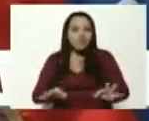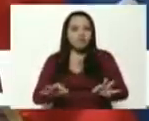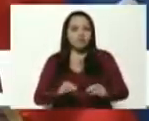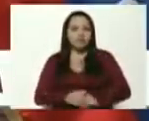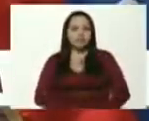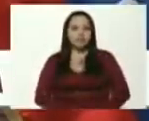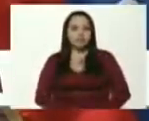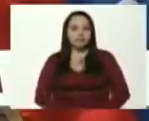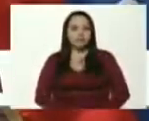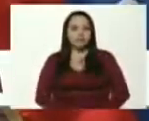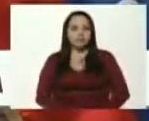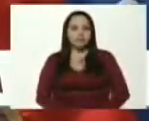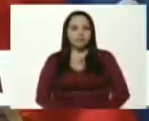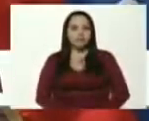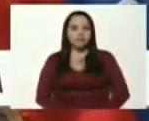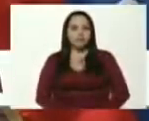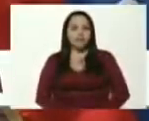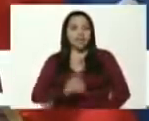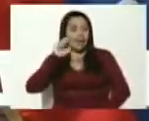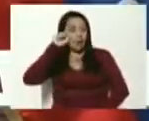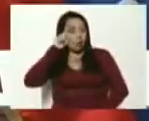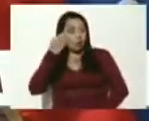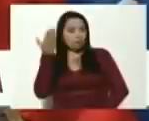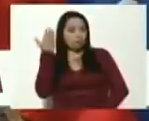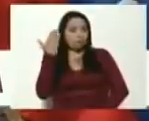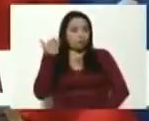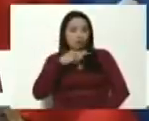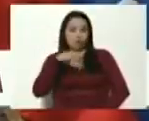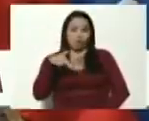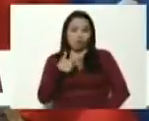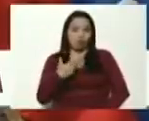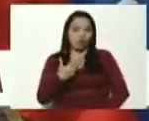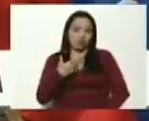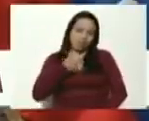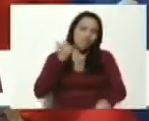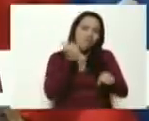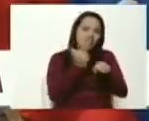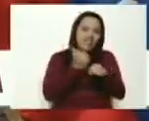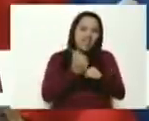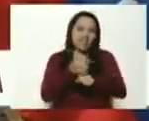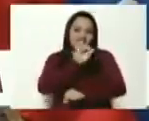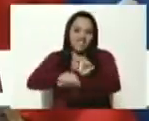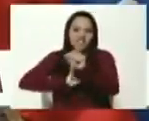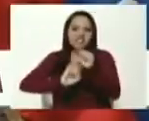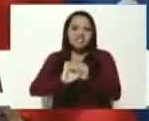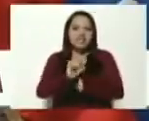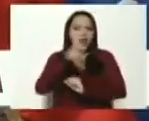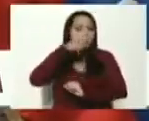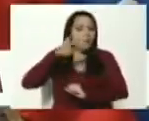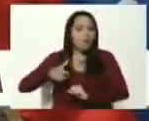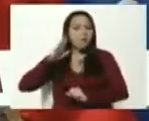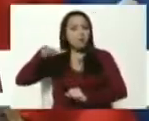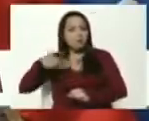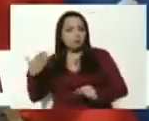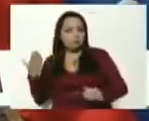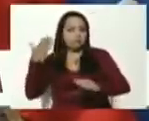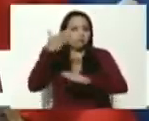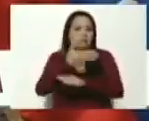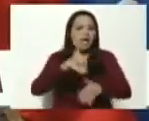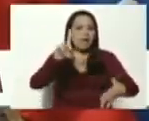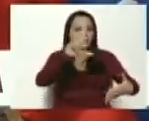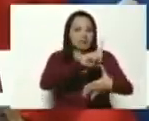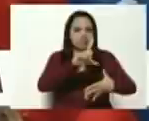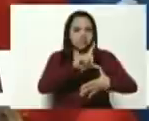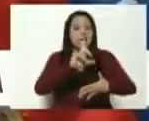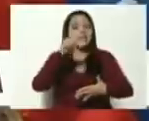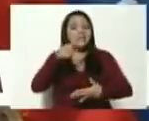transnacional, que recuerdo cuando fuimos defensor del pueblo, llegamos a asistir en América Latina y a firmar por